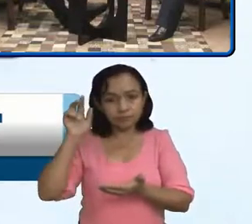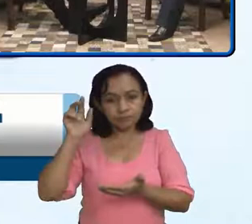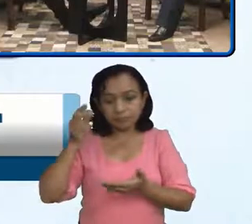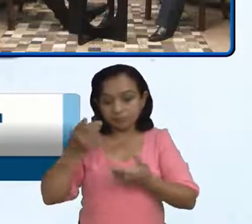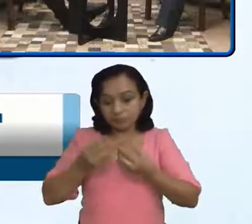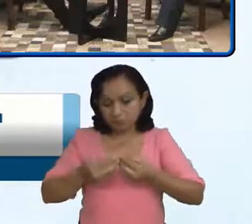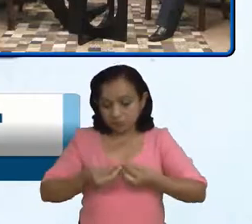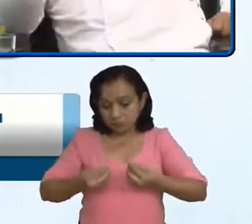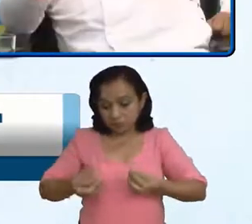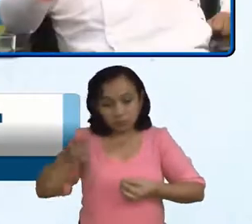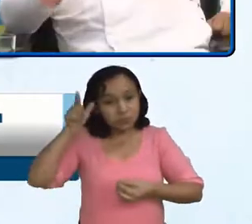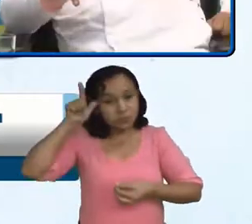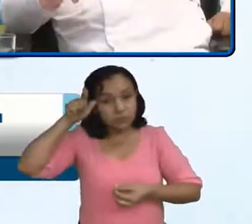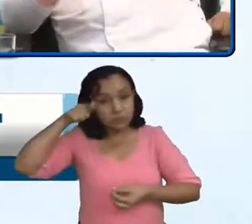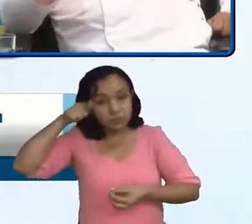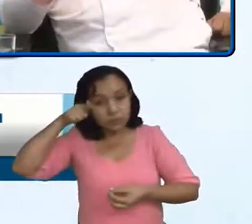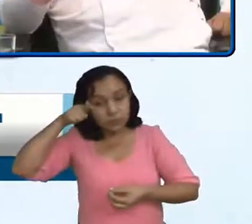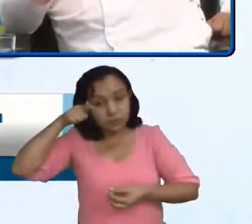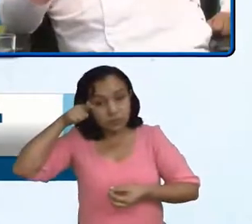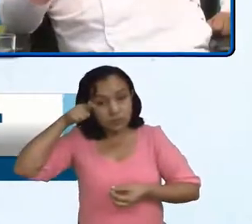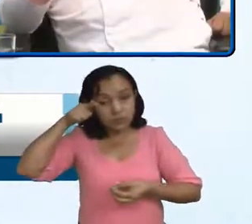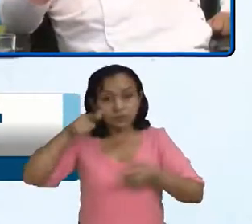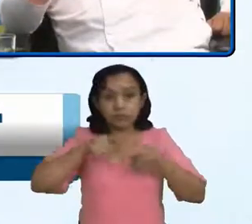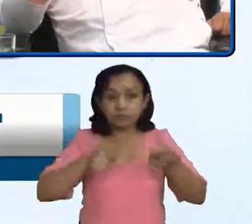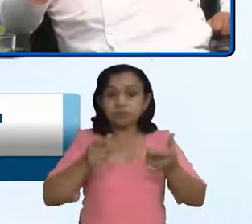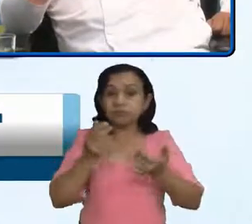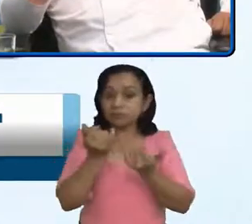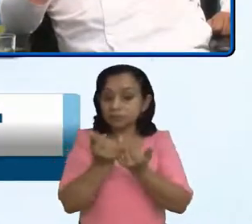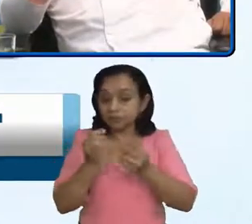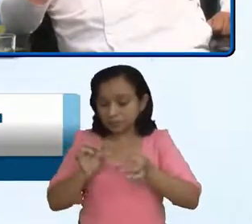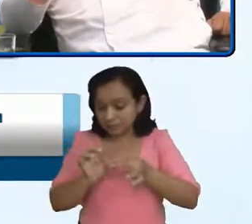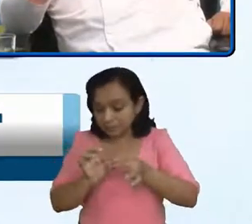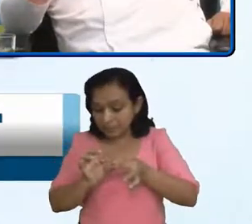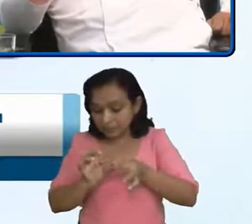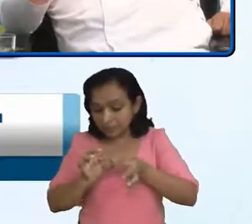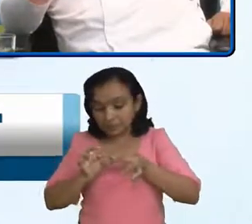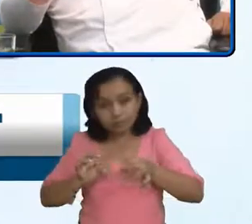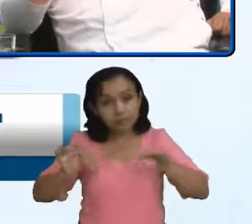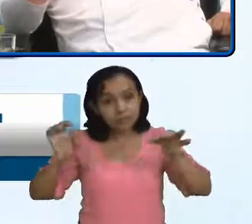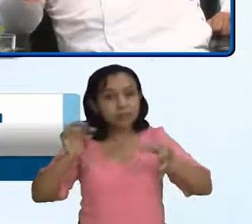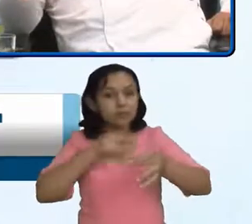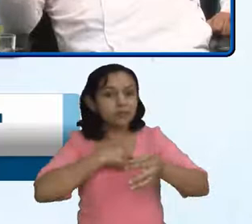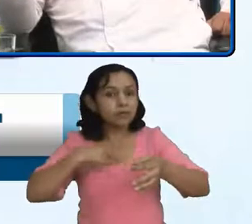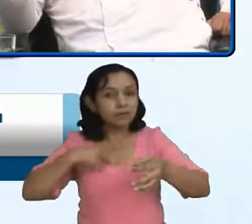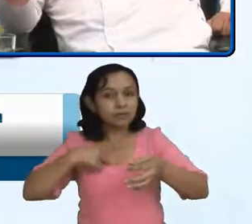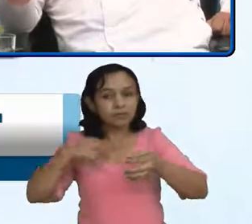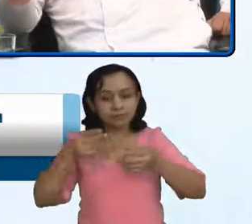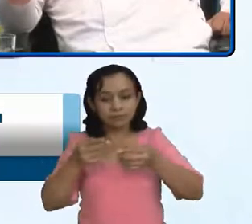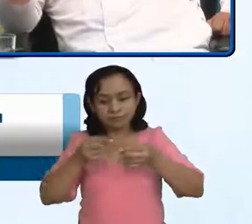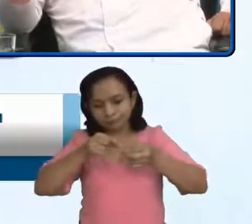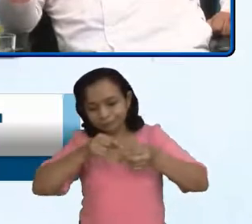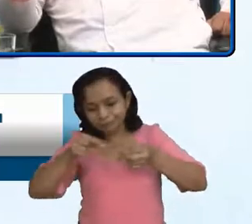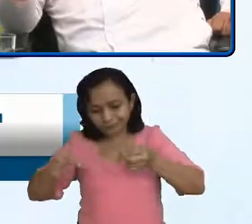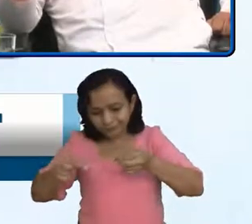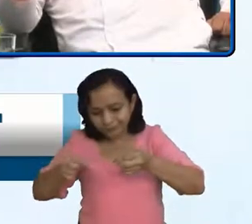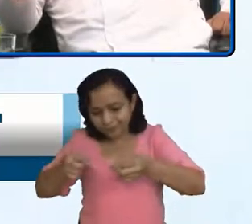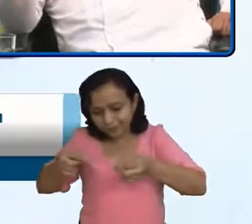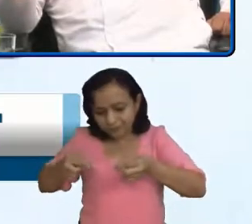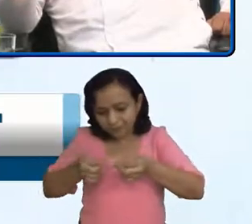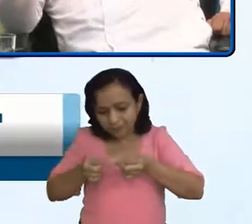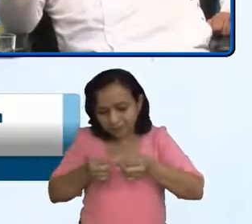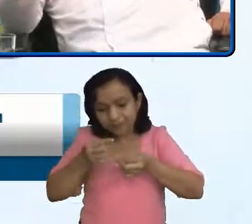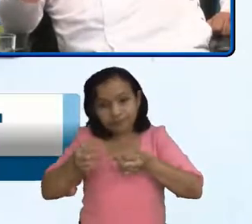una hidronefrosis, y generalmente son debidas a una estenosis de la unión pielureteral. Y lo que se hace es una corrección quirúrgica, ¿verdad?